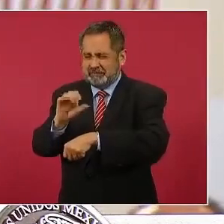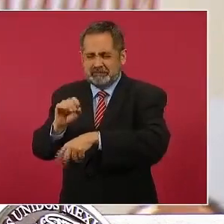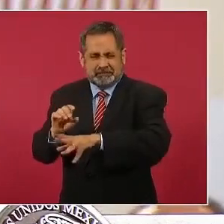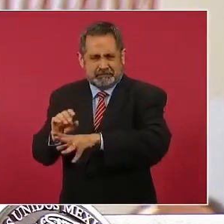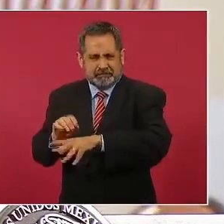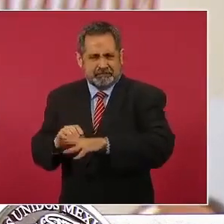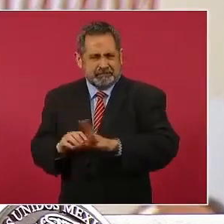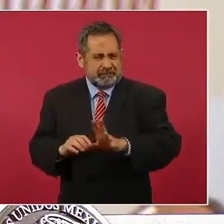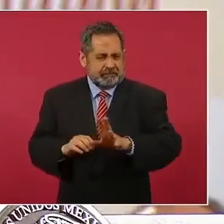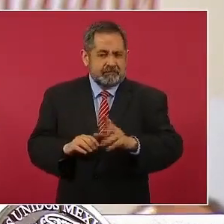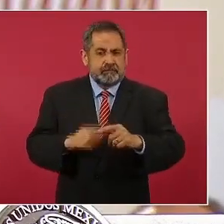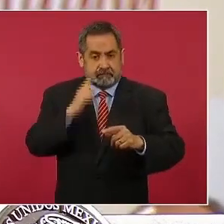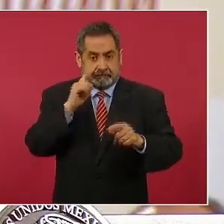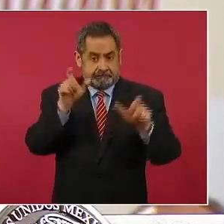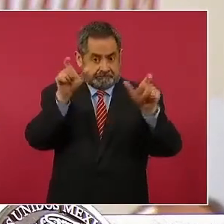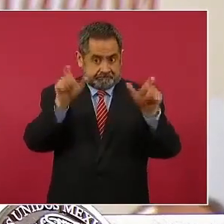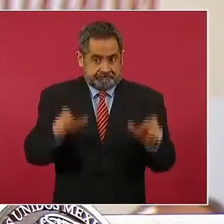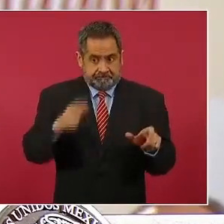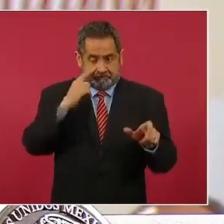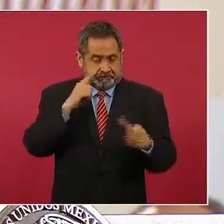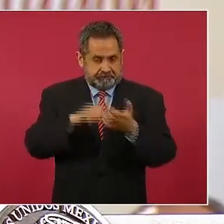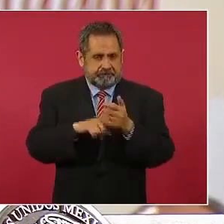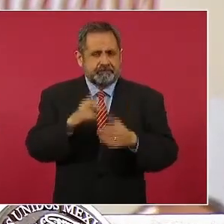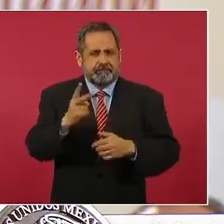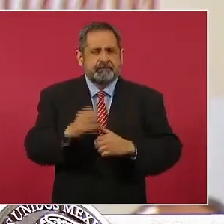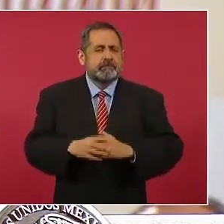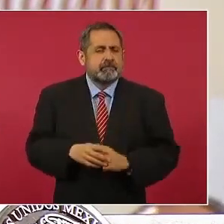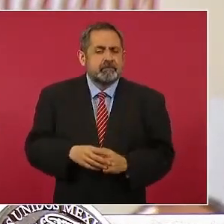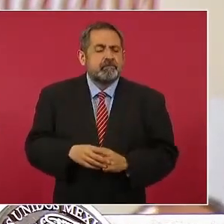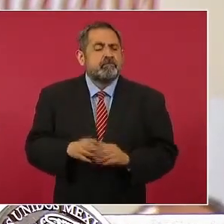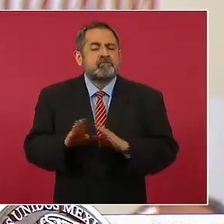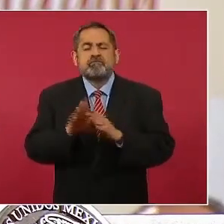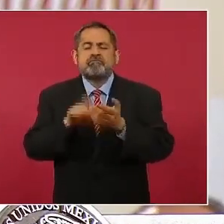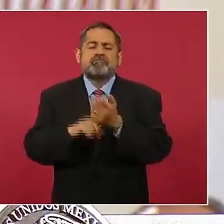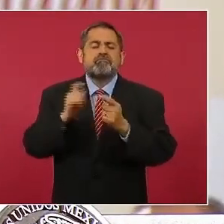dos columnas que integran las energías totales de los